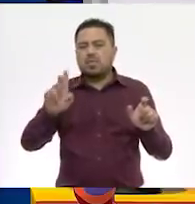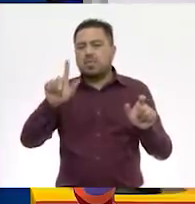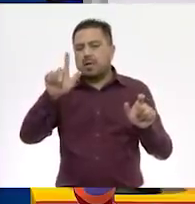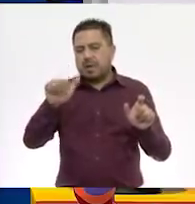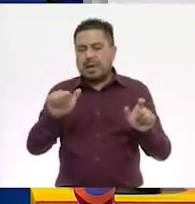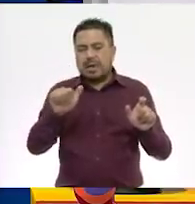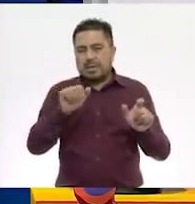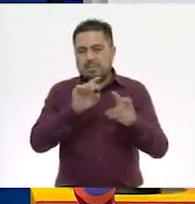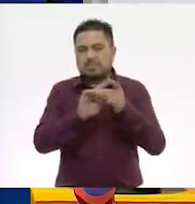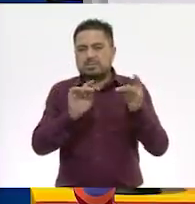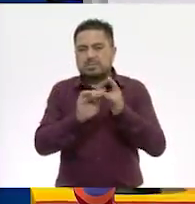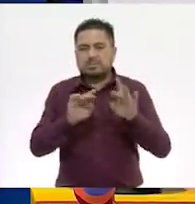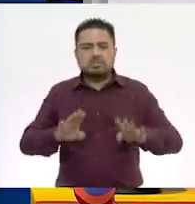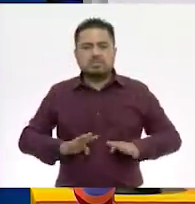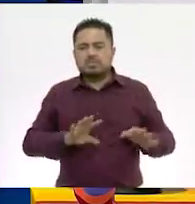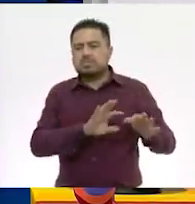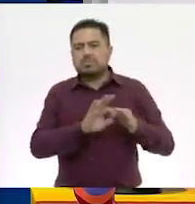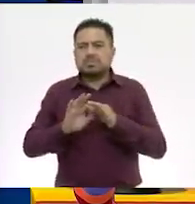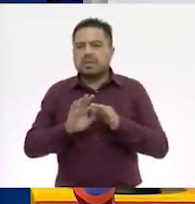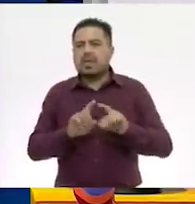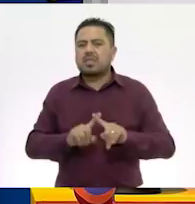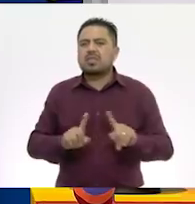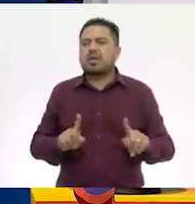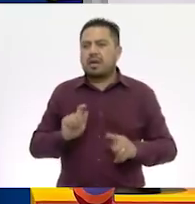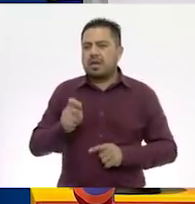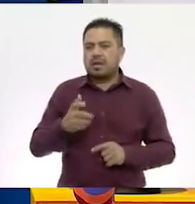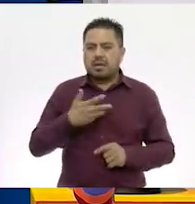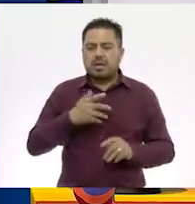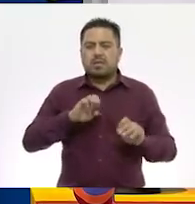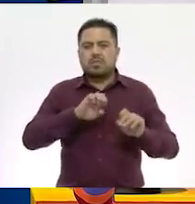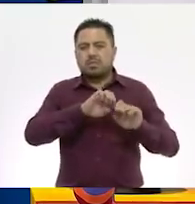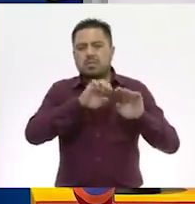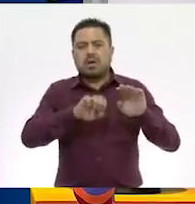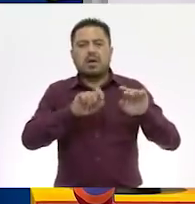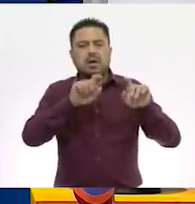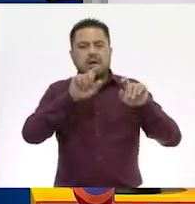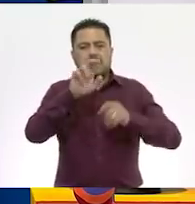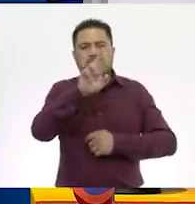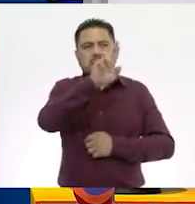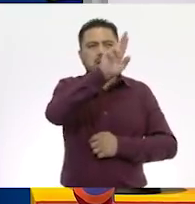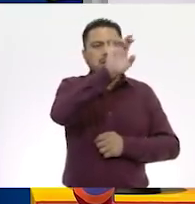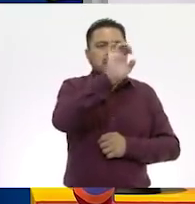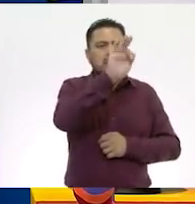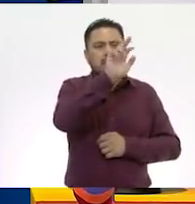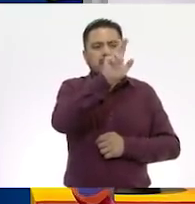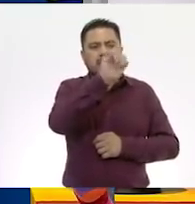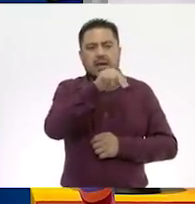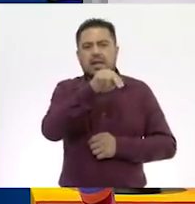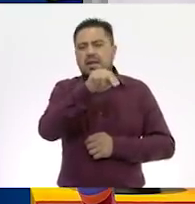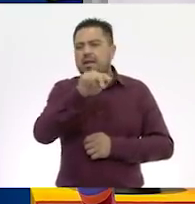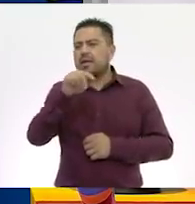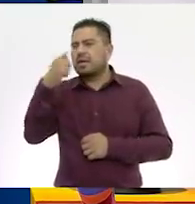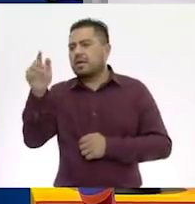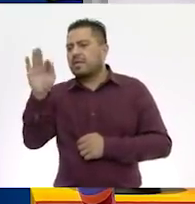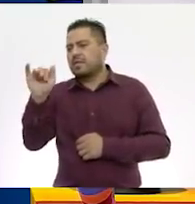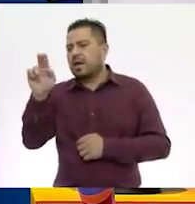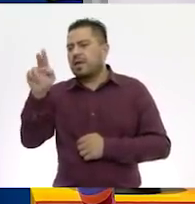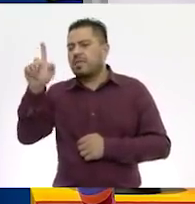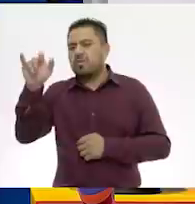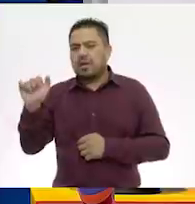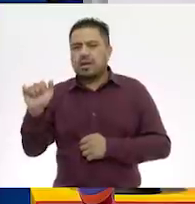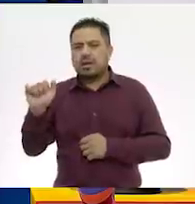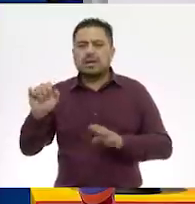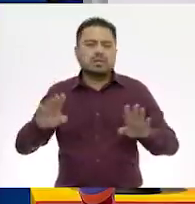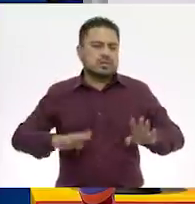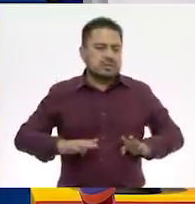a hablar de las semejanzas y de las diferencias. Ponemos título: refranes y Fábulas. semejanzas y